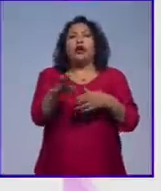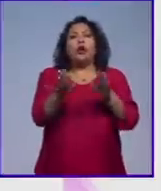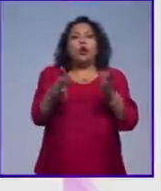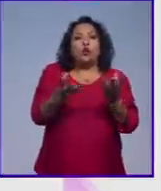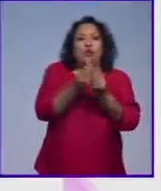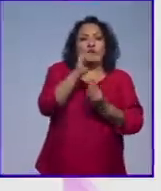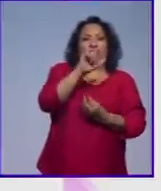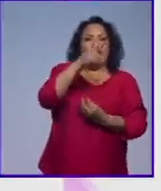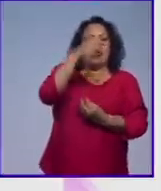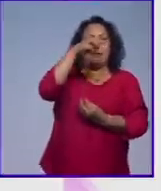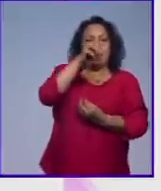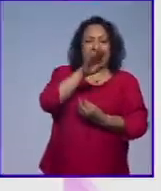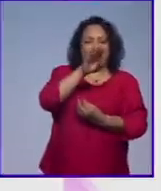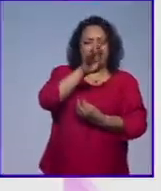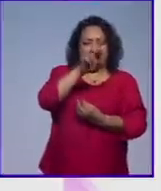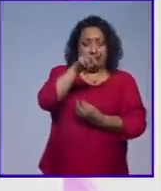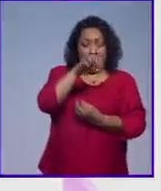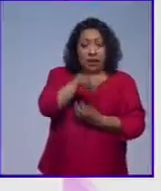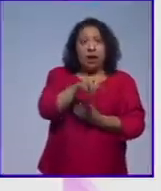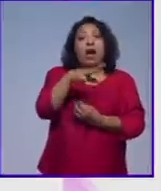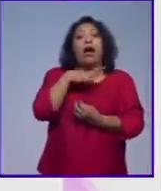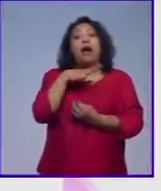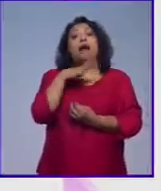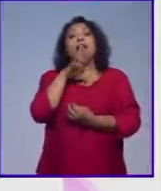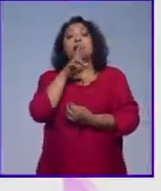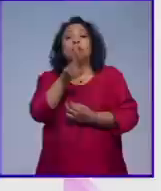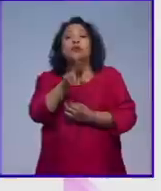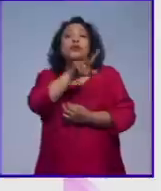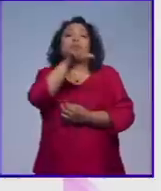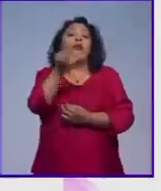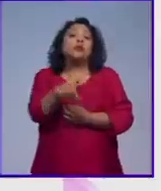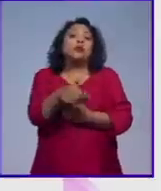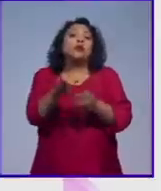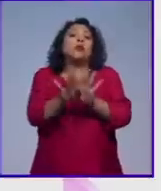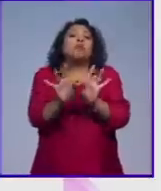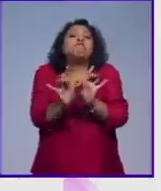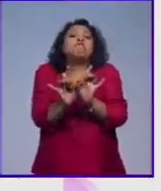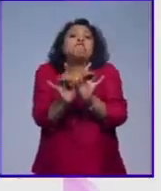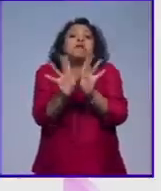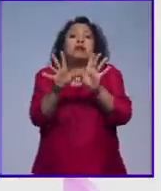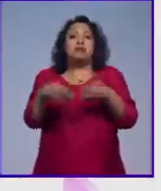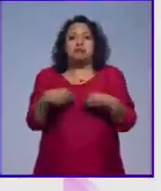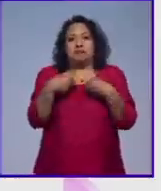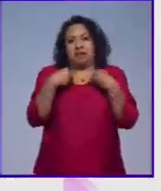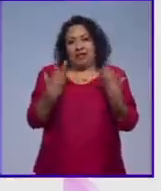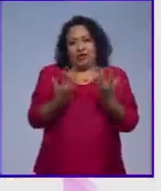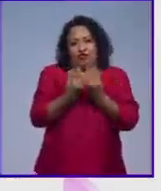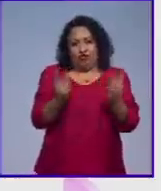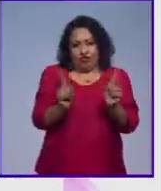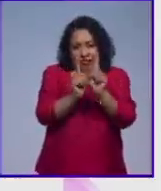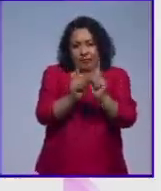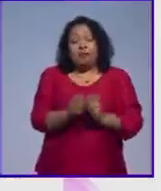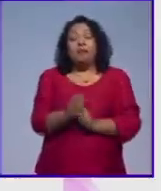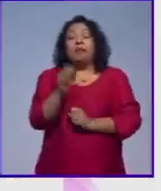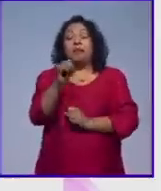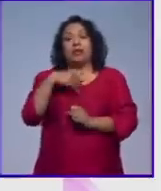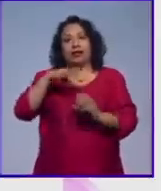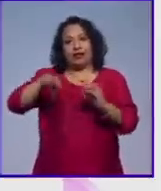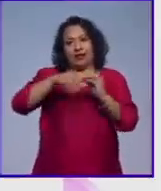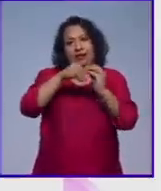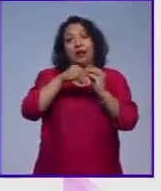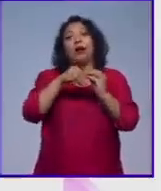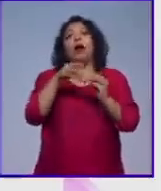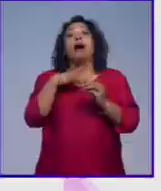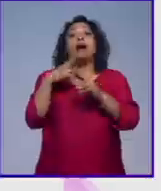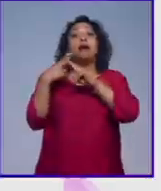Ingmar Bergman y qué resultó de aquella pues casualidad de la vida que tuvo con él. Así es, eso es parte de lo que tenemos porque